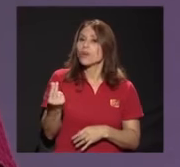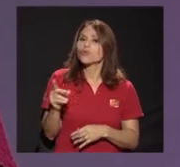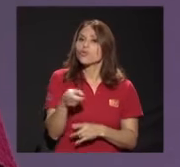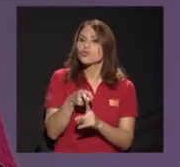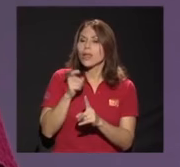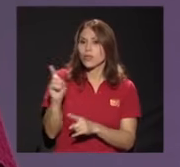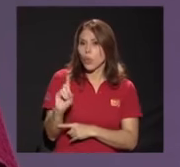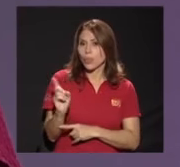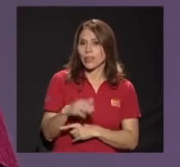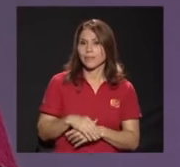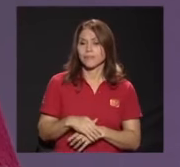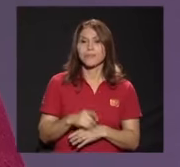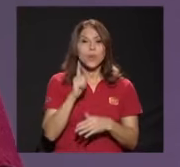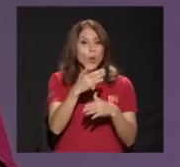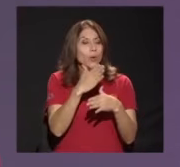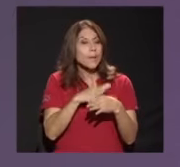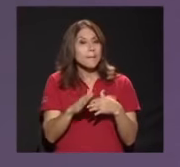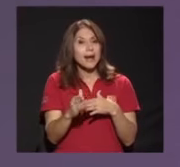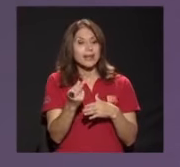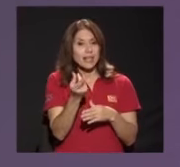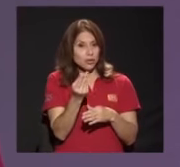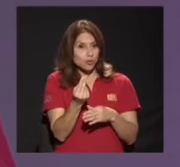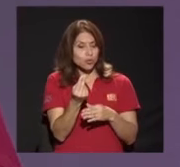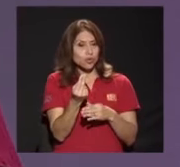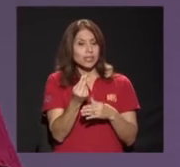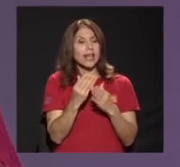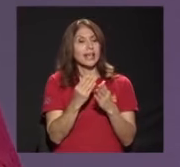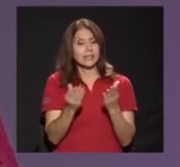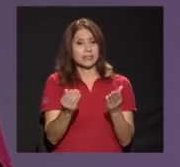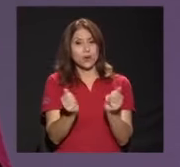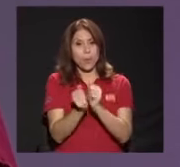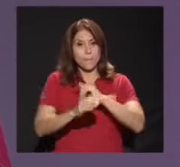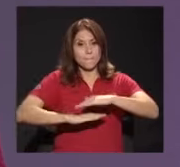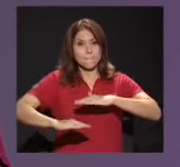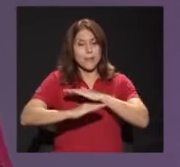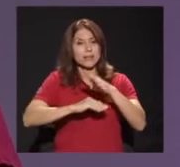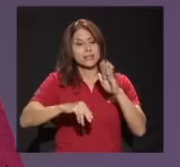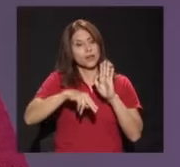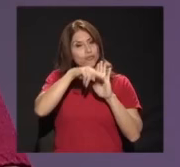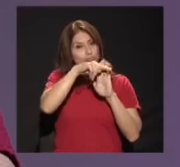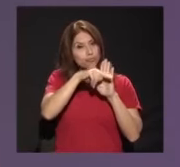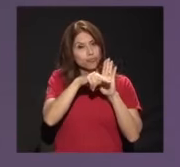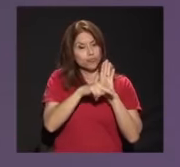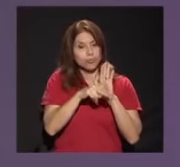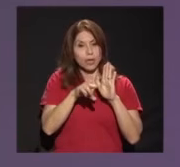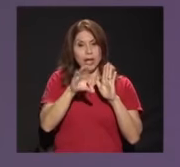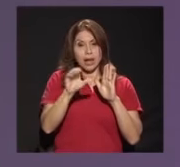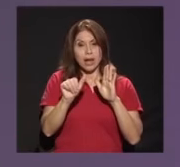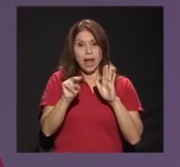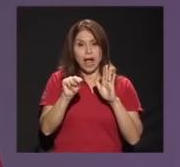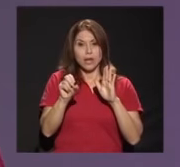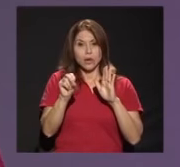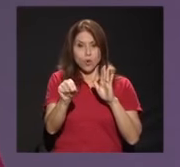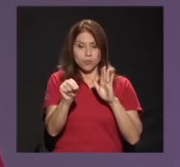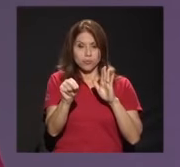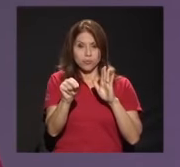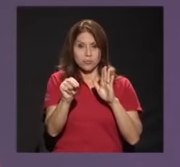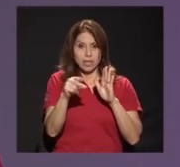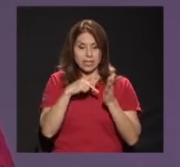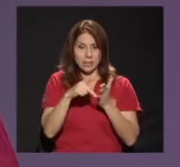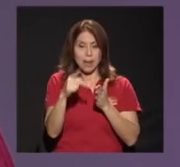a partir de los cánones que se paguen, digamos, por el uso del agua, o sea, los derechos de uso del